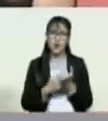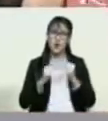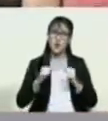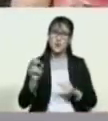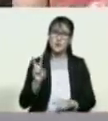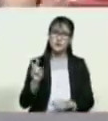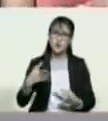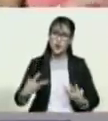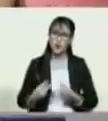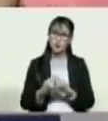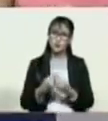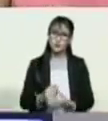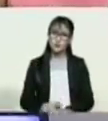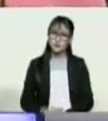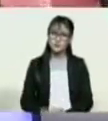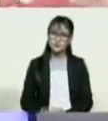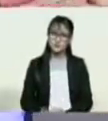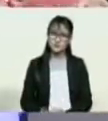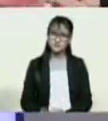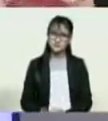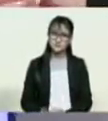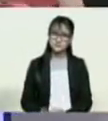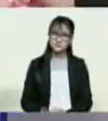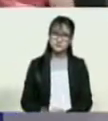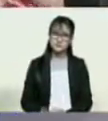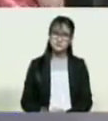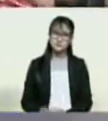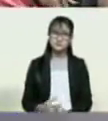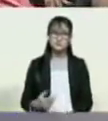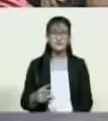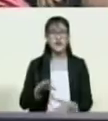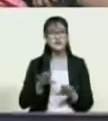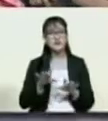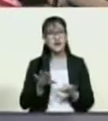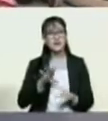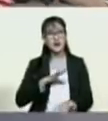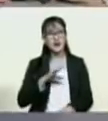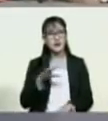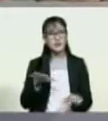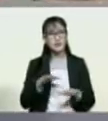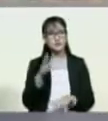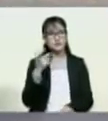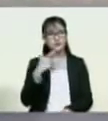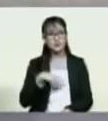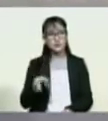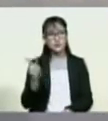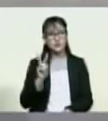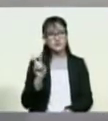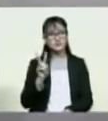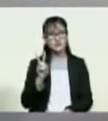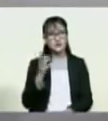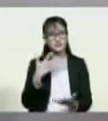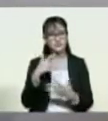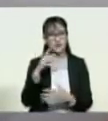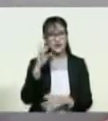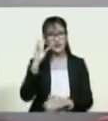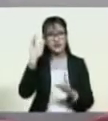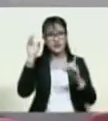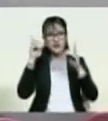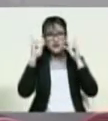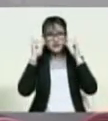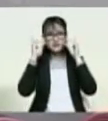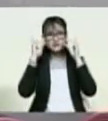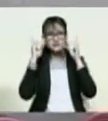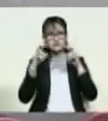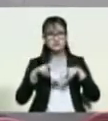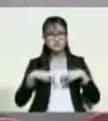sigamos juntos. Bien, escuchábamos ustedes palabras de la secretaria general del movimiento Somos Venezuela, Delcy Rodríguez, en